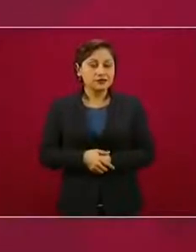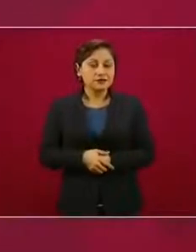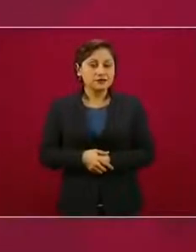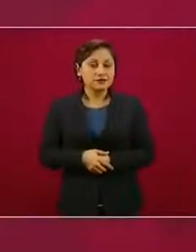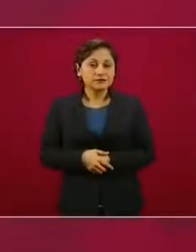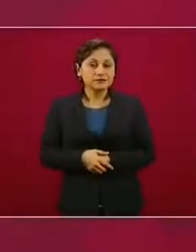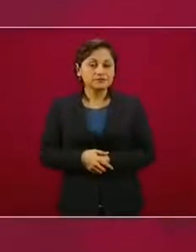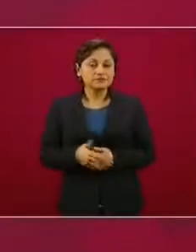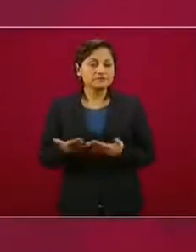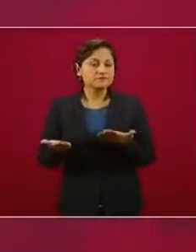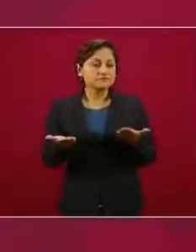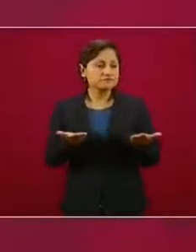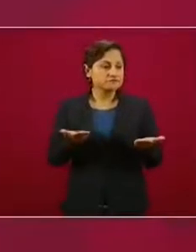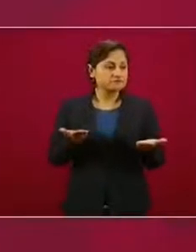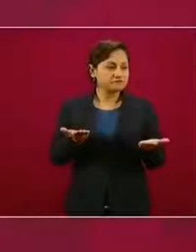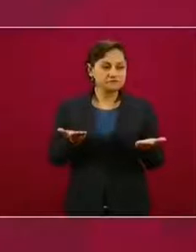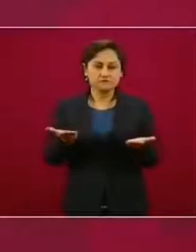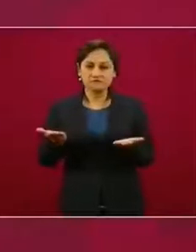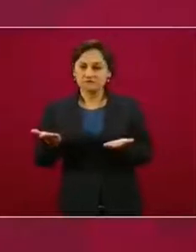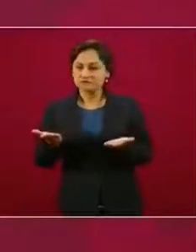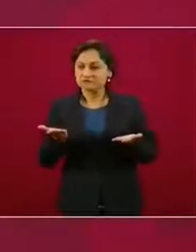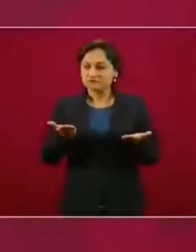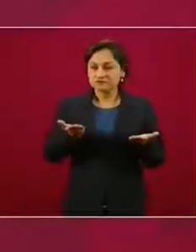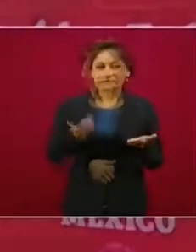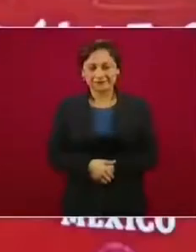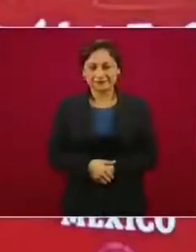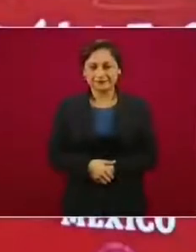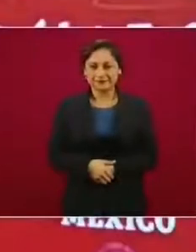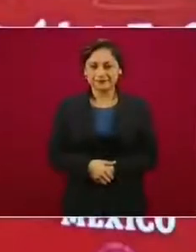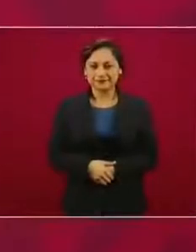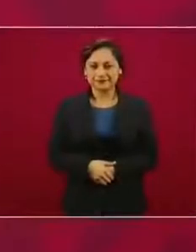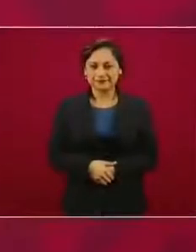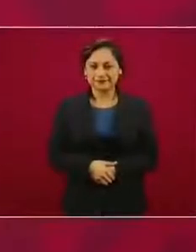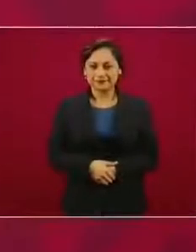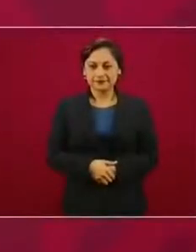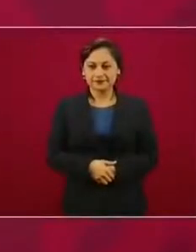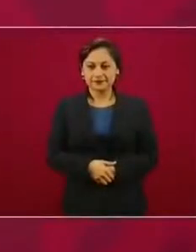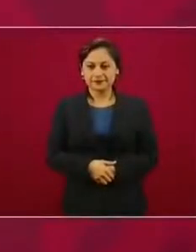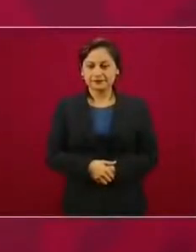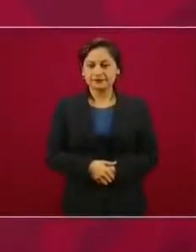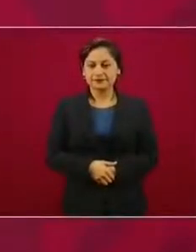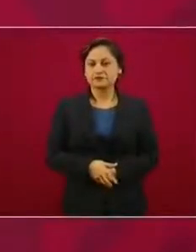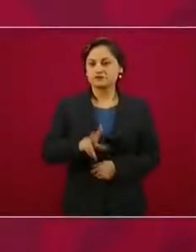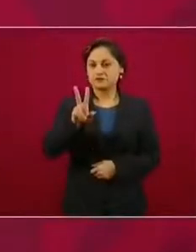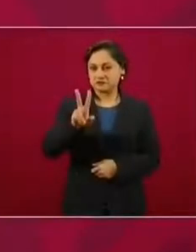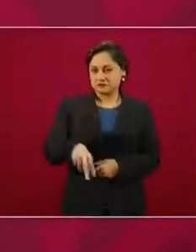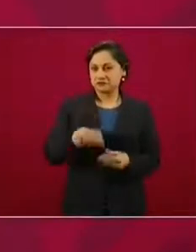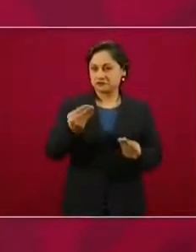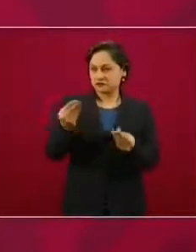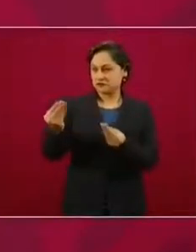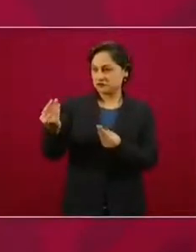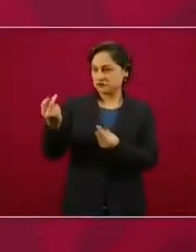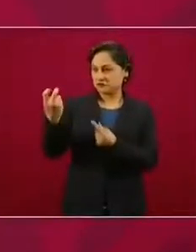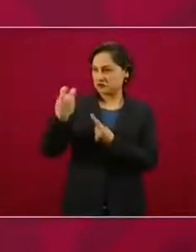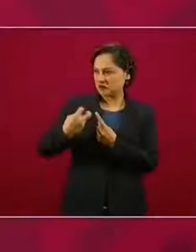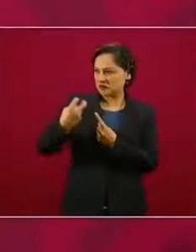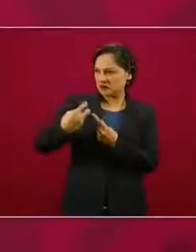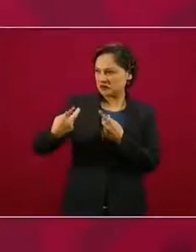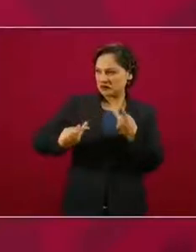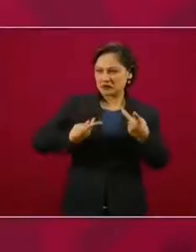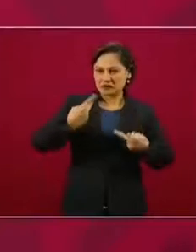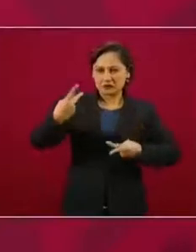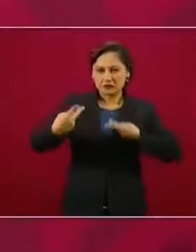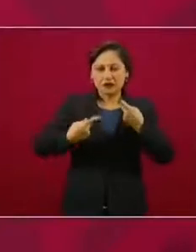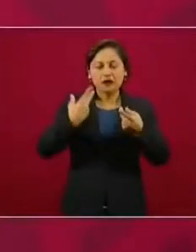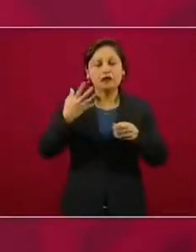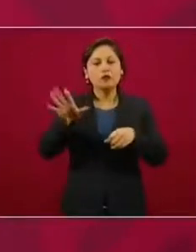se den las definiciones, que no haya simulación. Se me cuestionó porque pedí